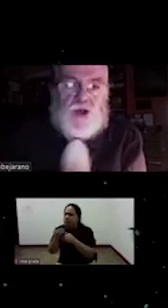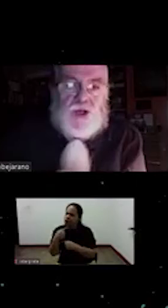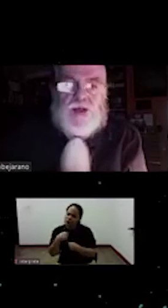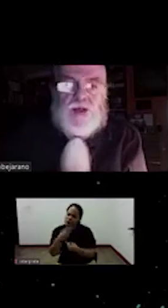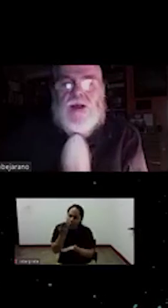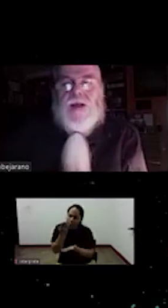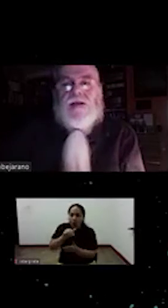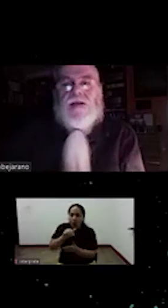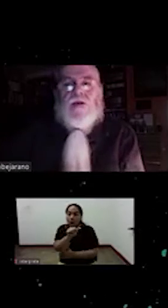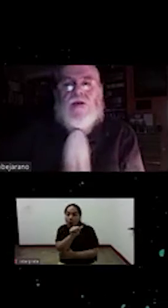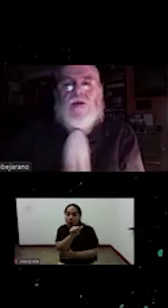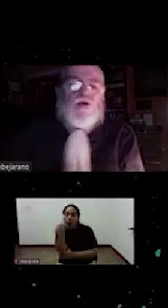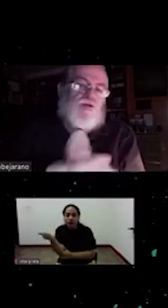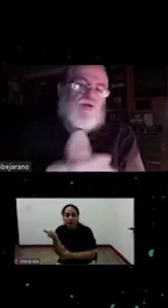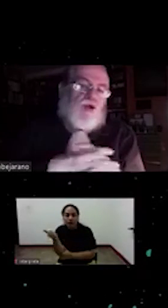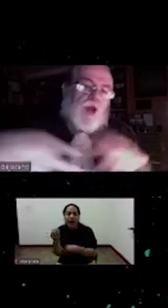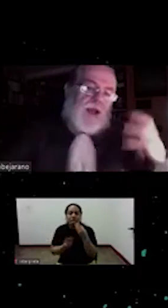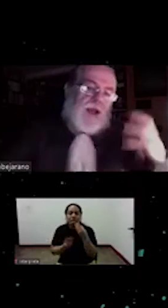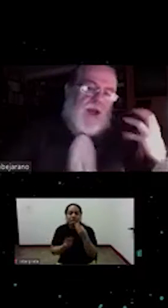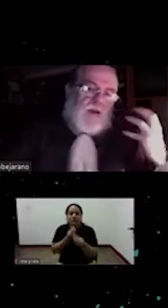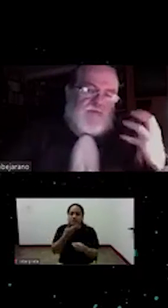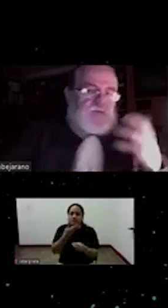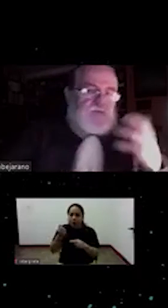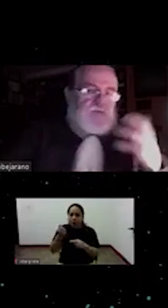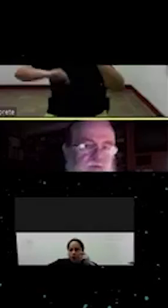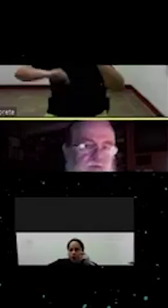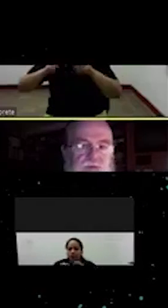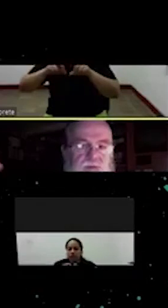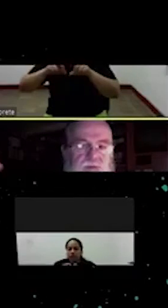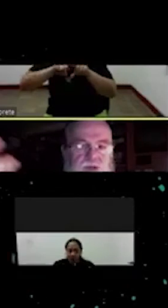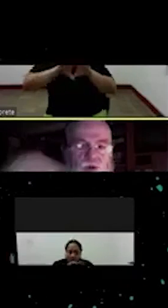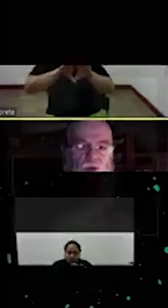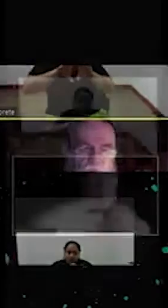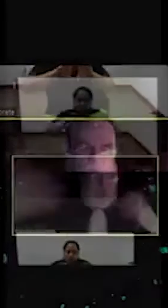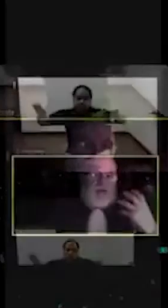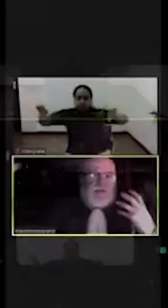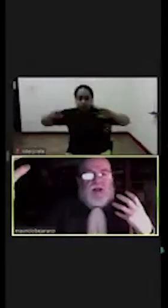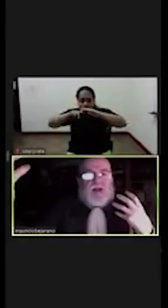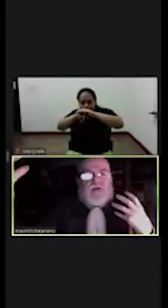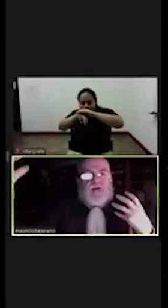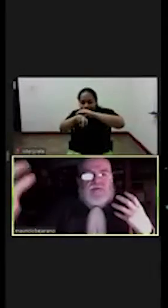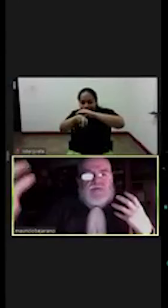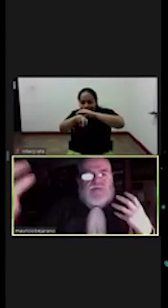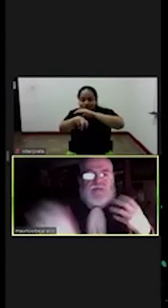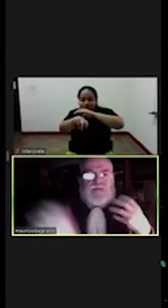construir un túnel negro sobre un puente del río,